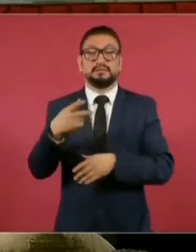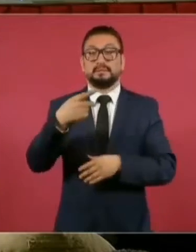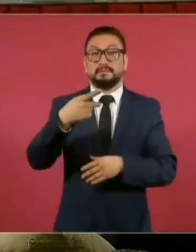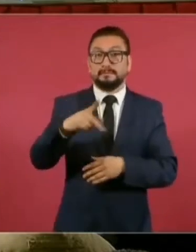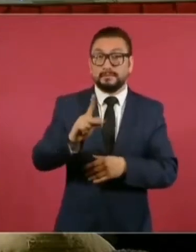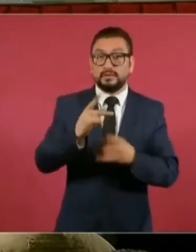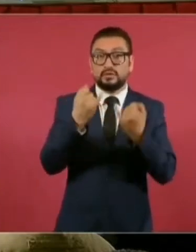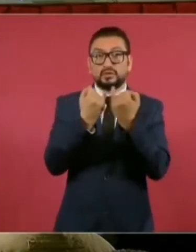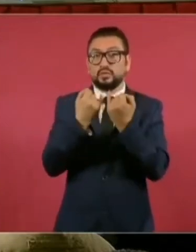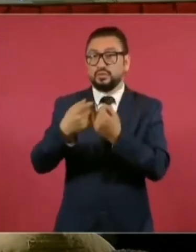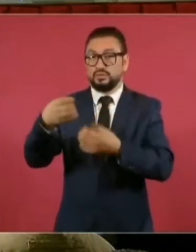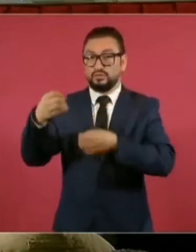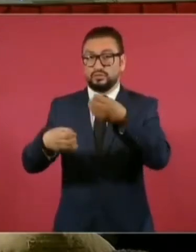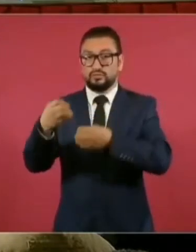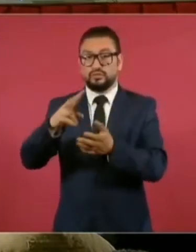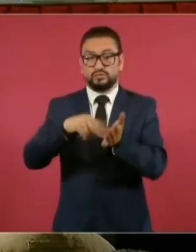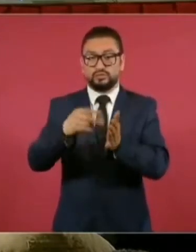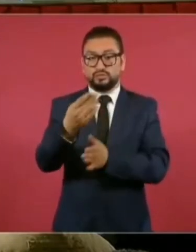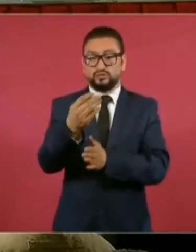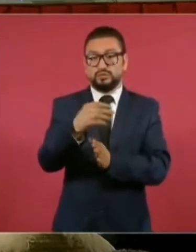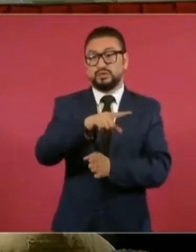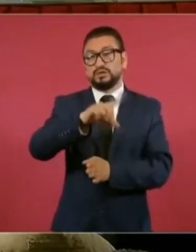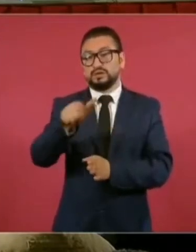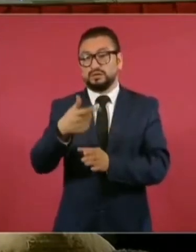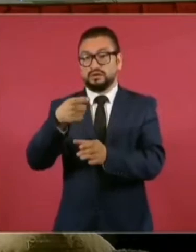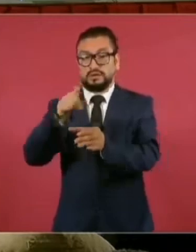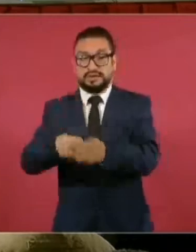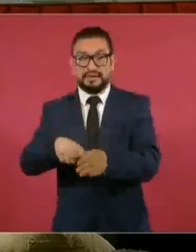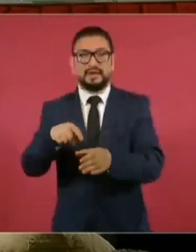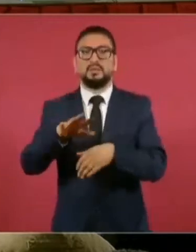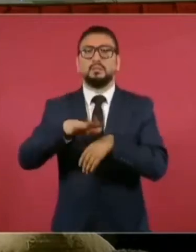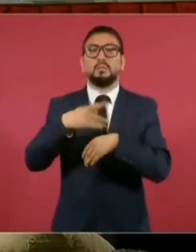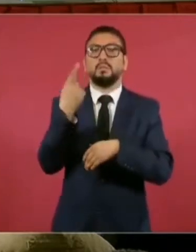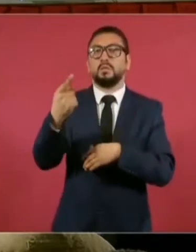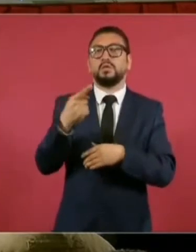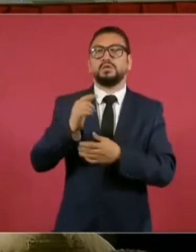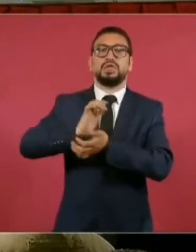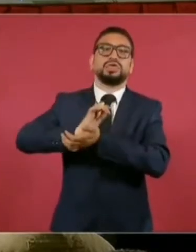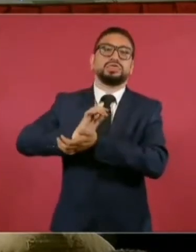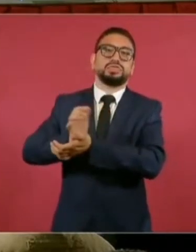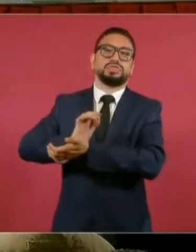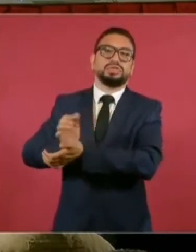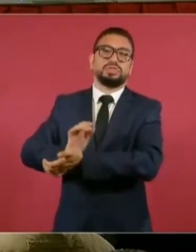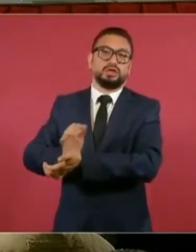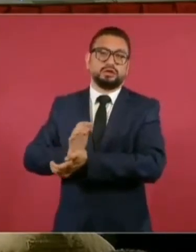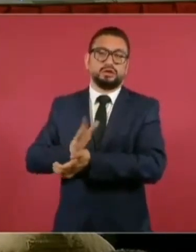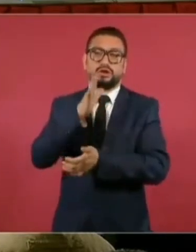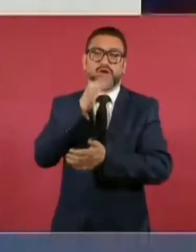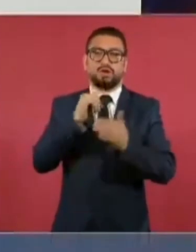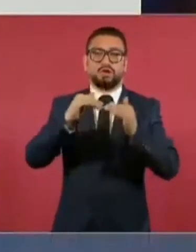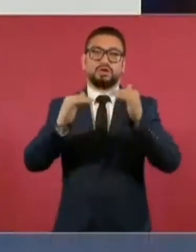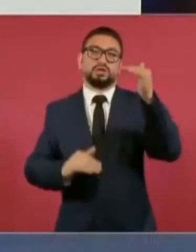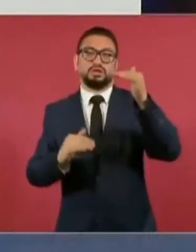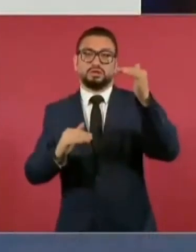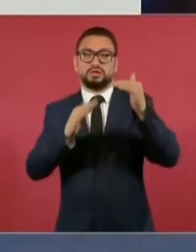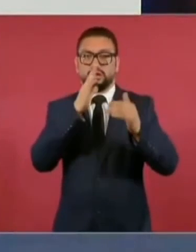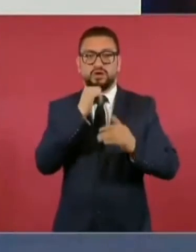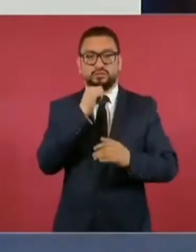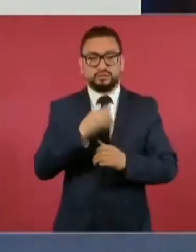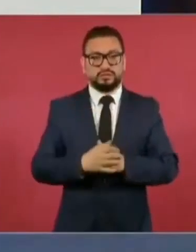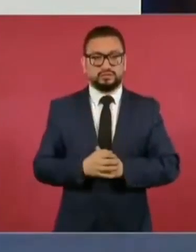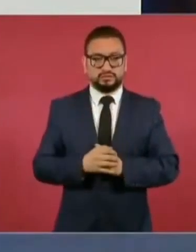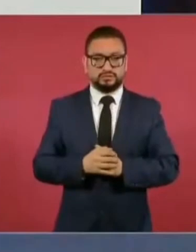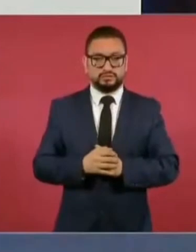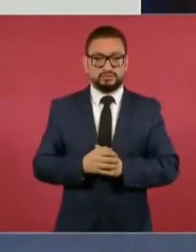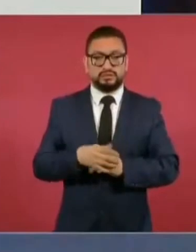tampoco a los ministros que entraron después de 2009, porque sería discriminatorio, no puede haber diferencias salariales.